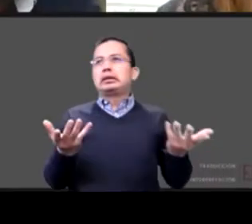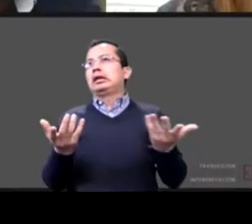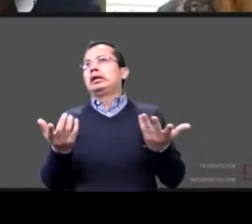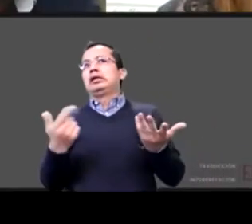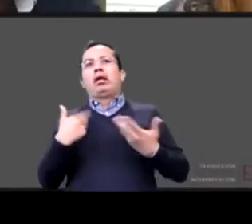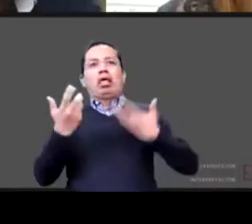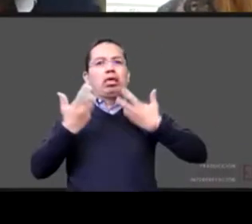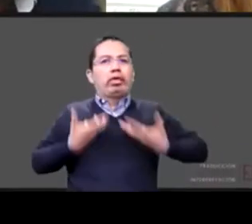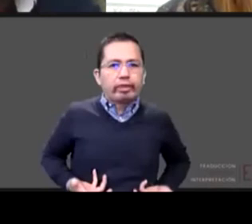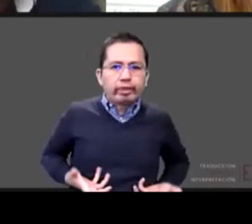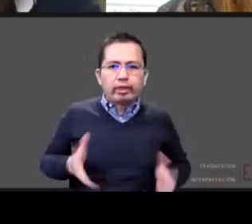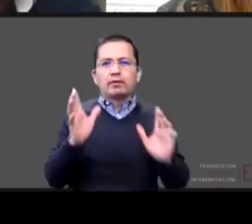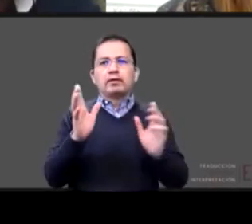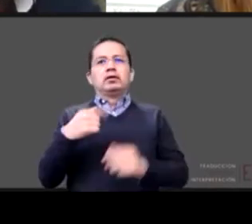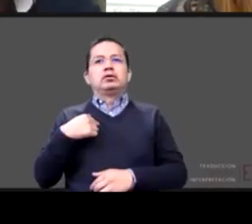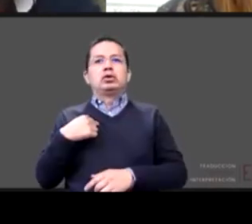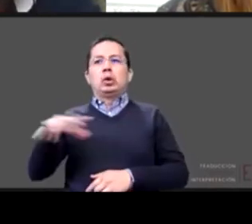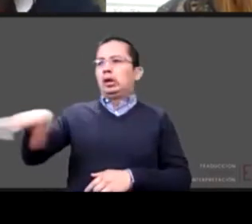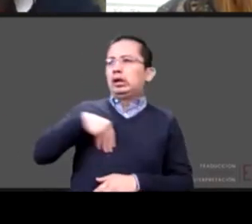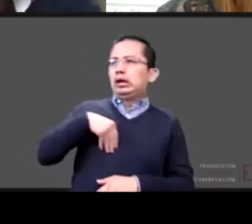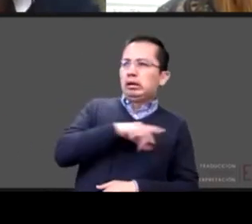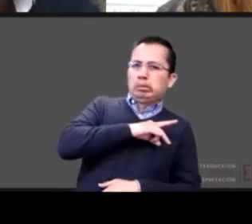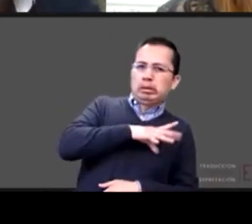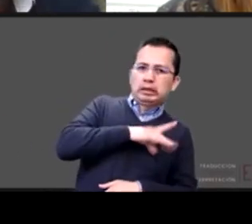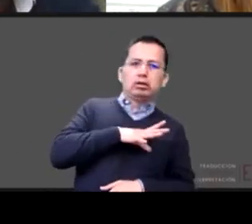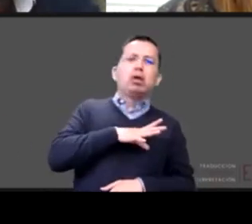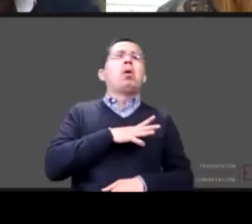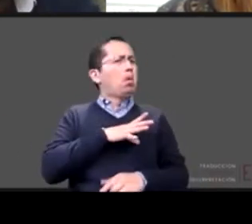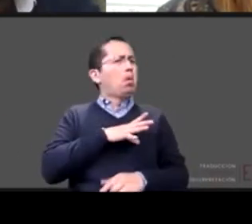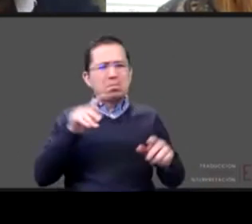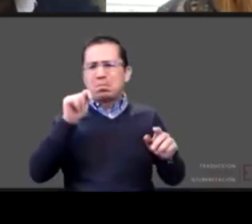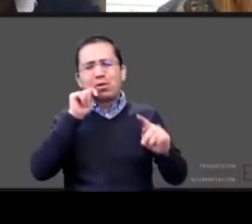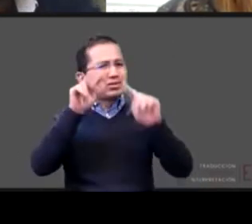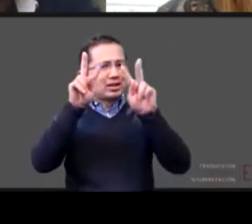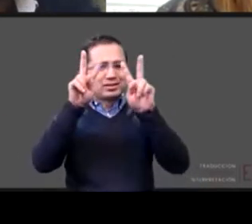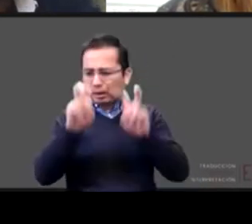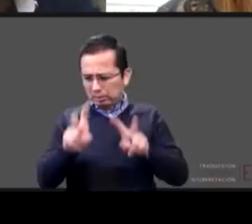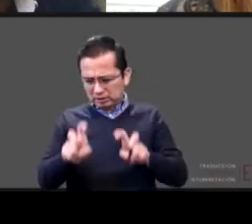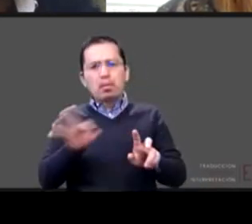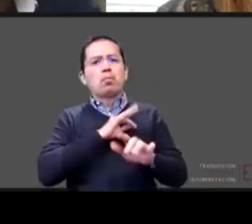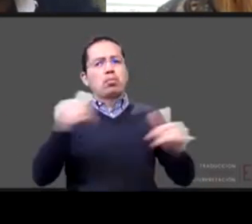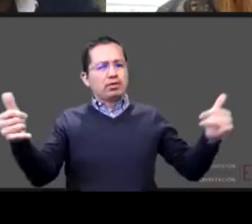tal vez del miedo a contagiarme, lo que sea, estamos a su disposición en